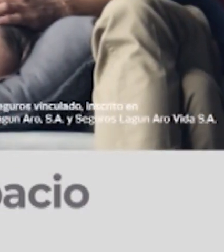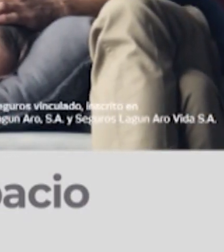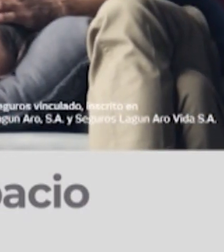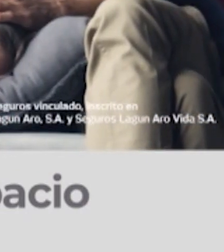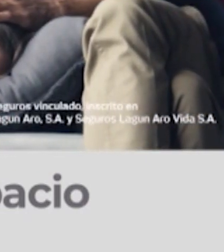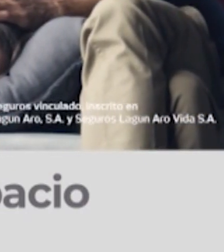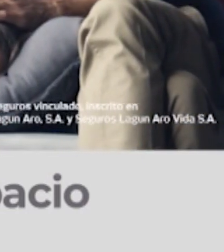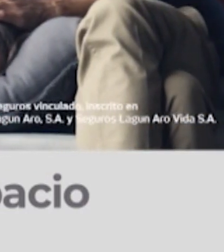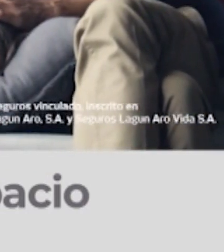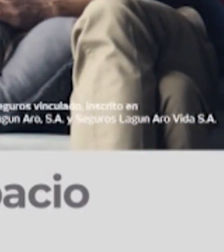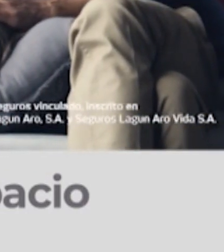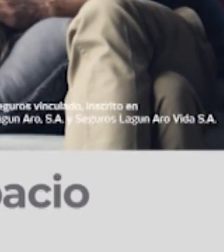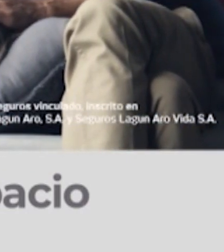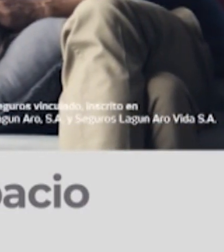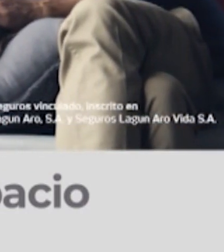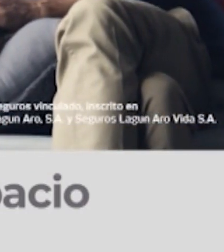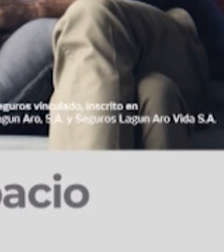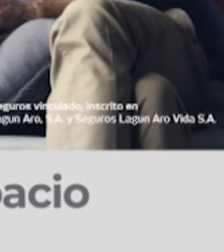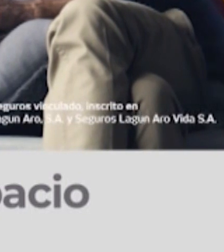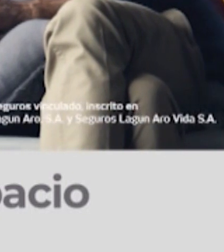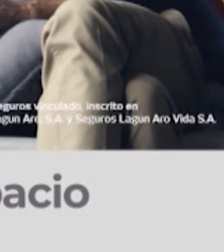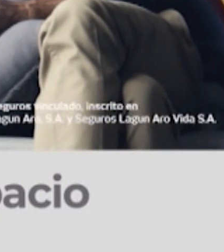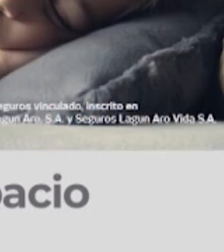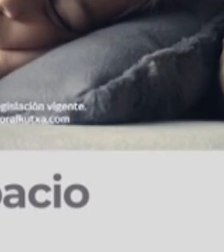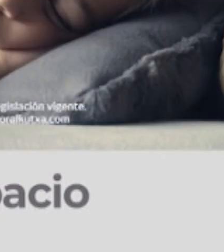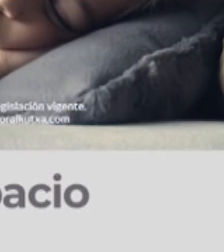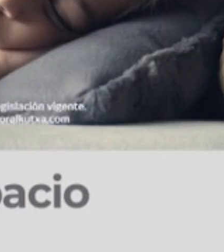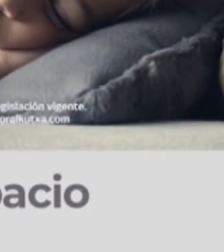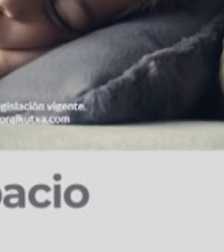Para dormir una siesta así de tranquilo, hay